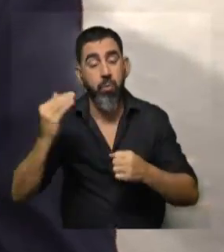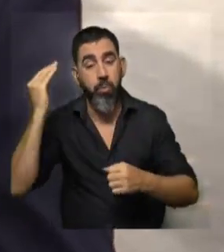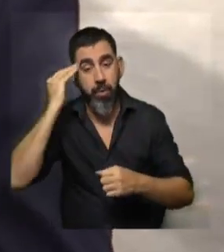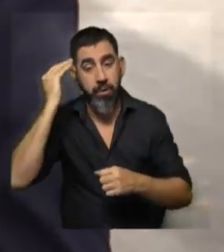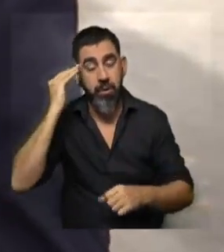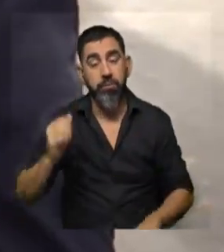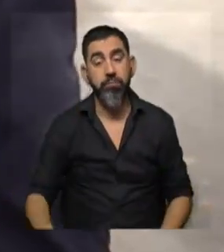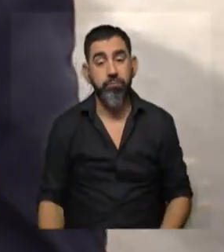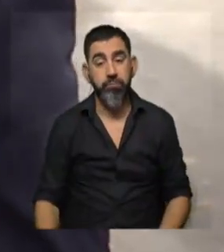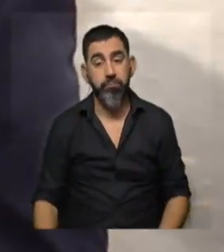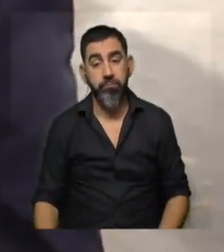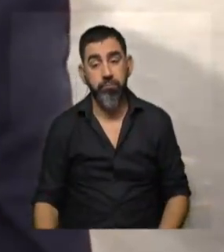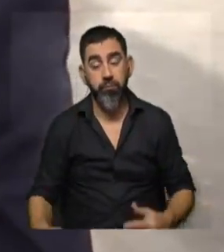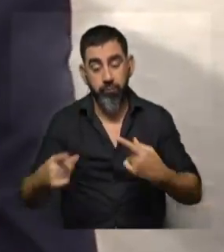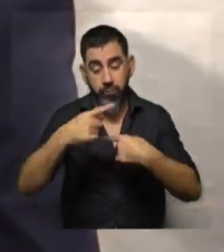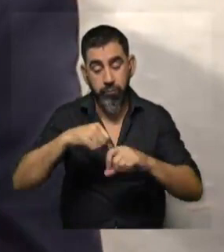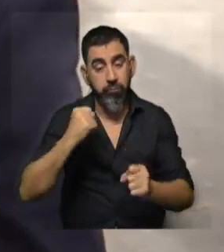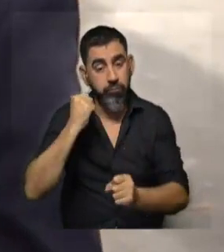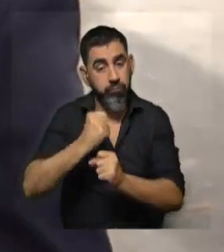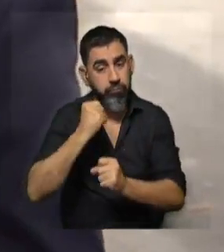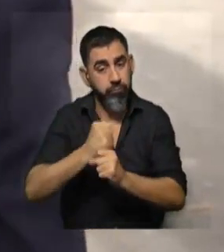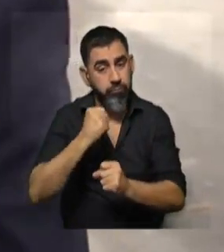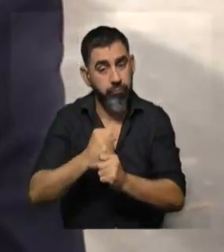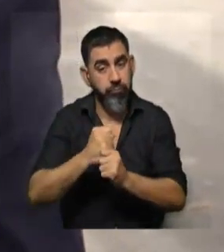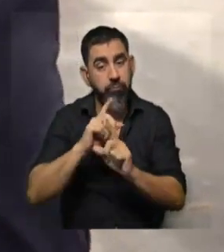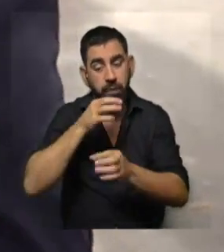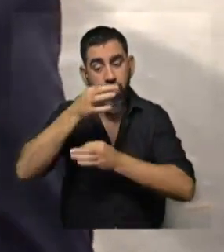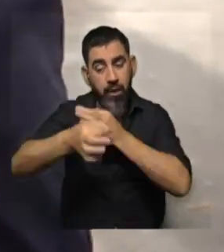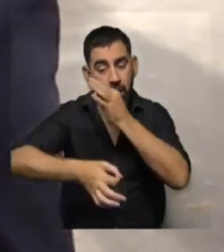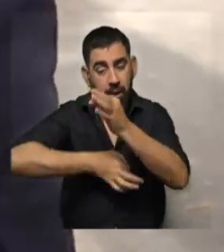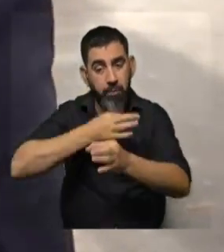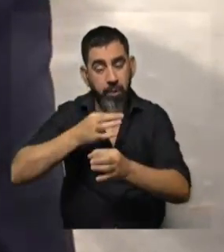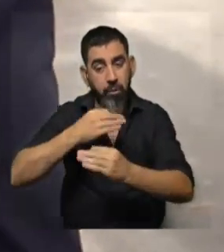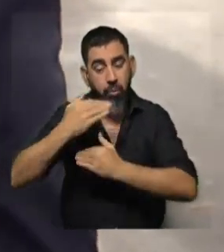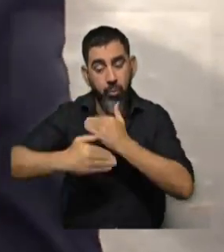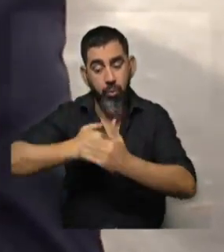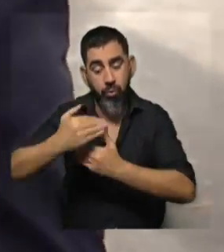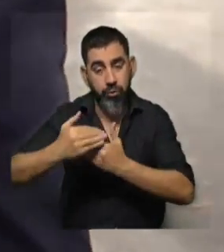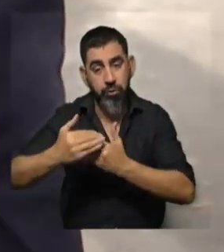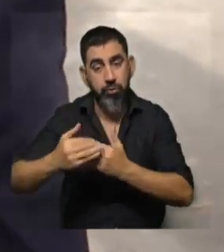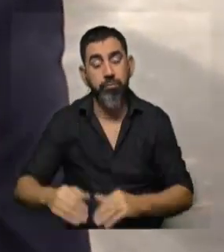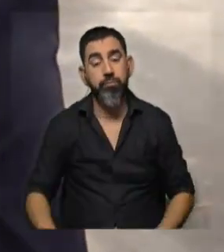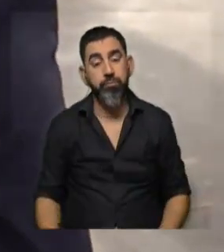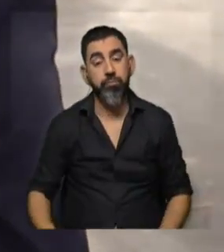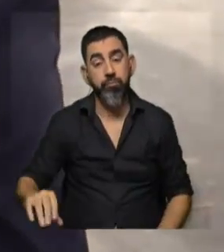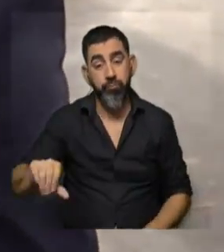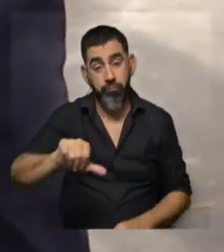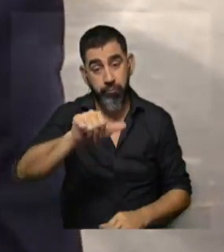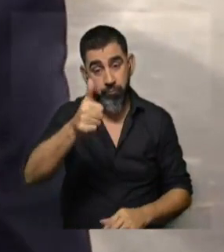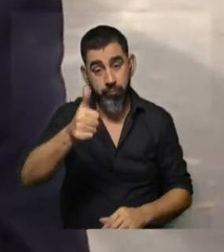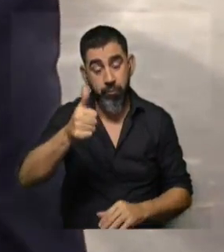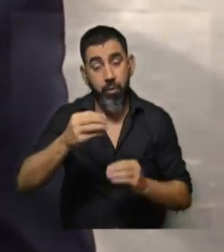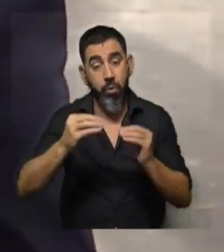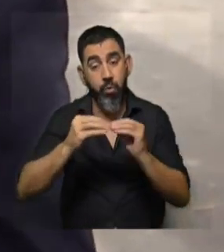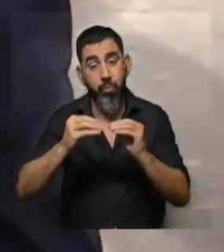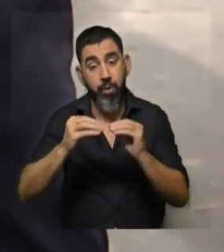en el cual nosotros trabajamos y y mucho también explicando cuál fue nuestro proceder donde logramos llegar a los